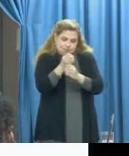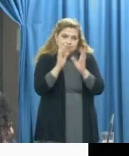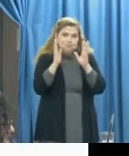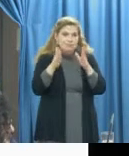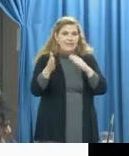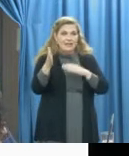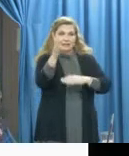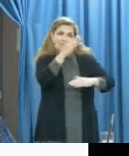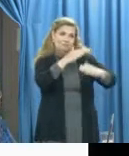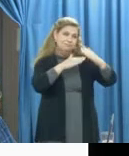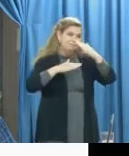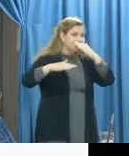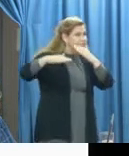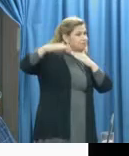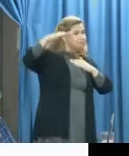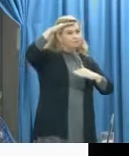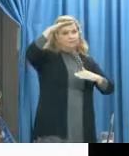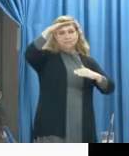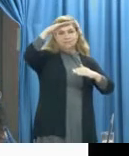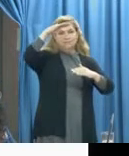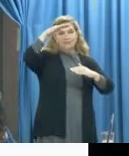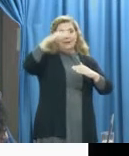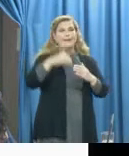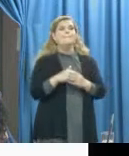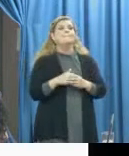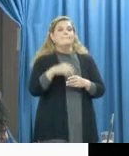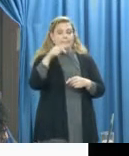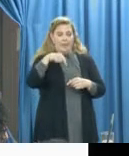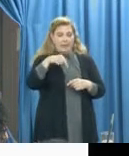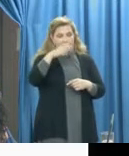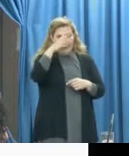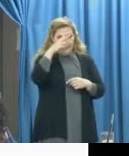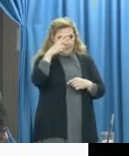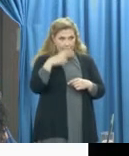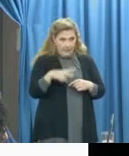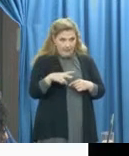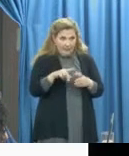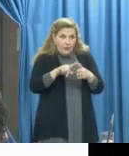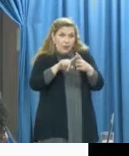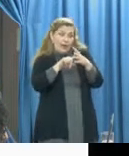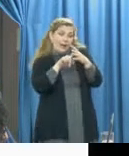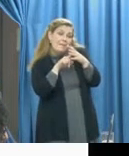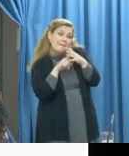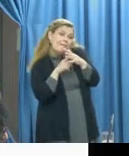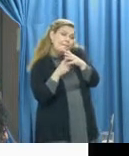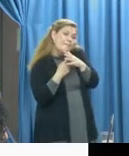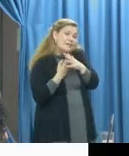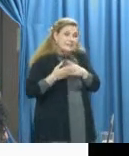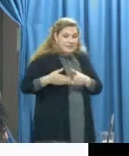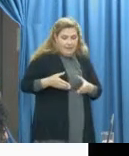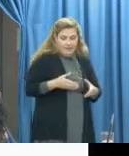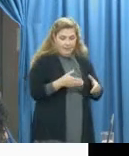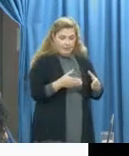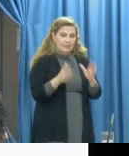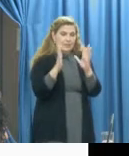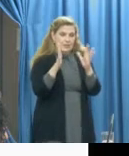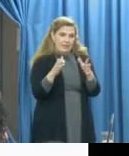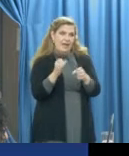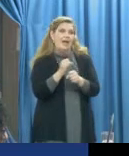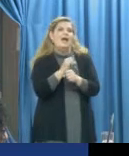están rebasándonos por mucho. Entonces en México estamos apenas en ese caminito, pero ya lo